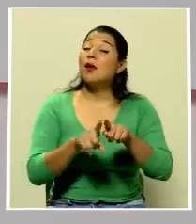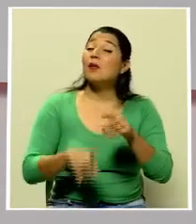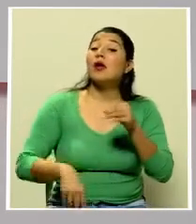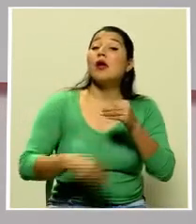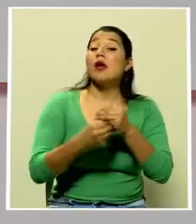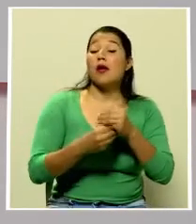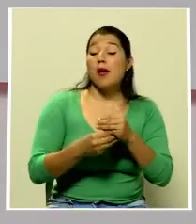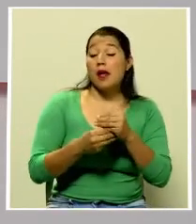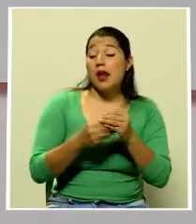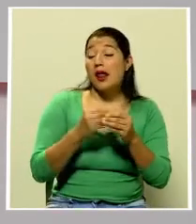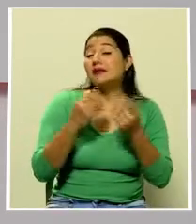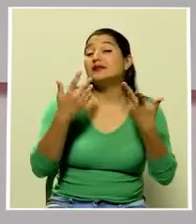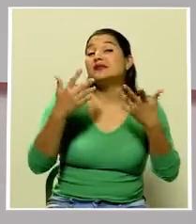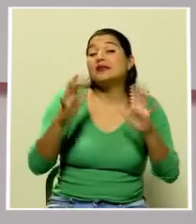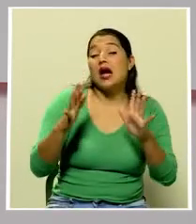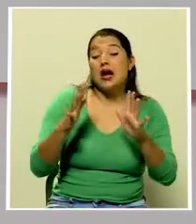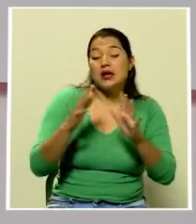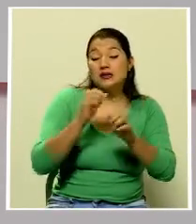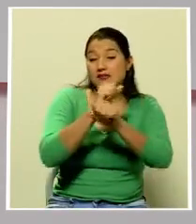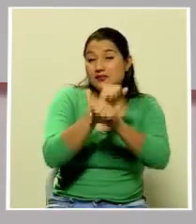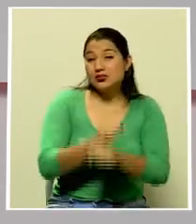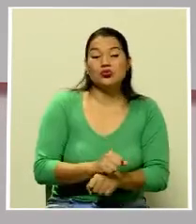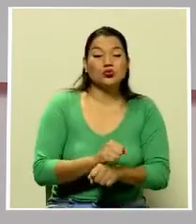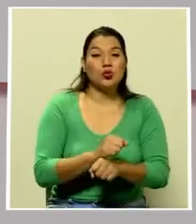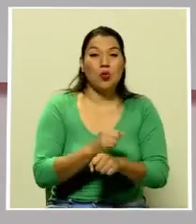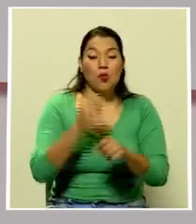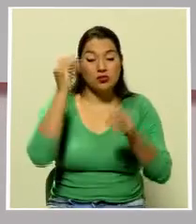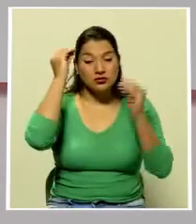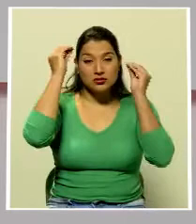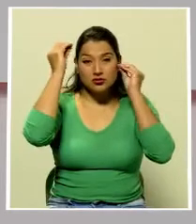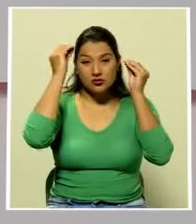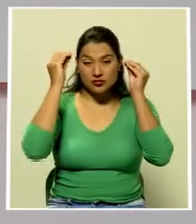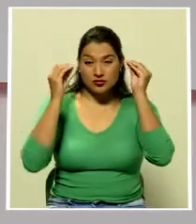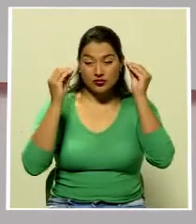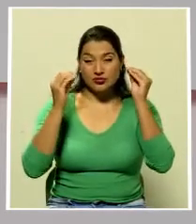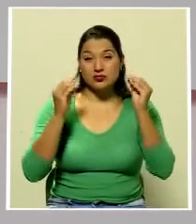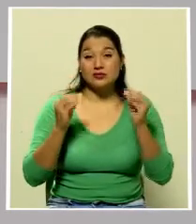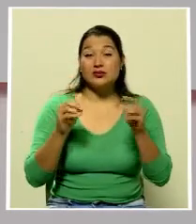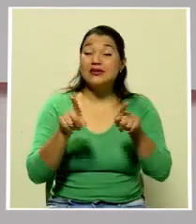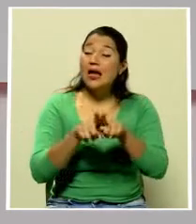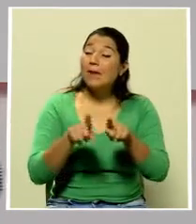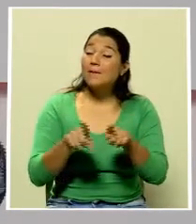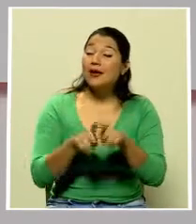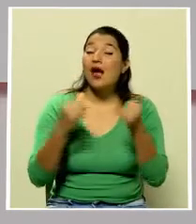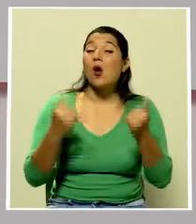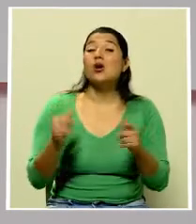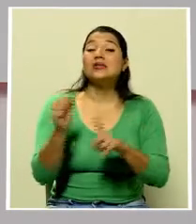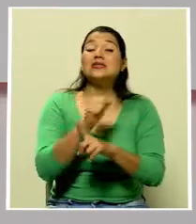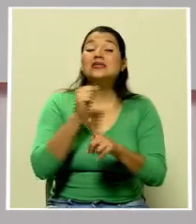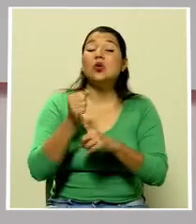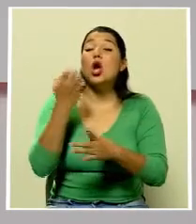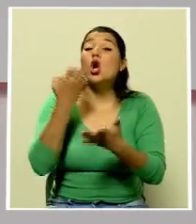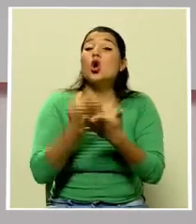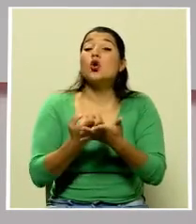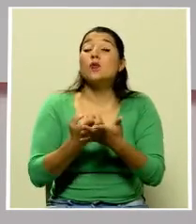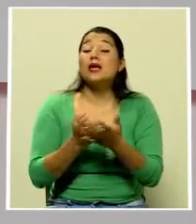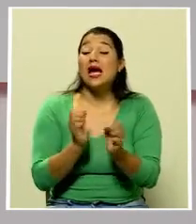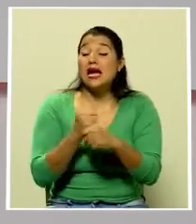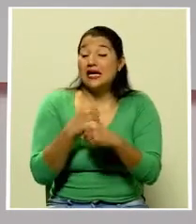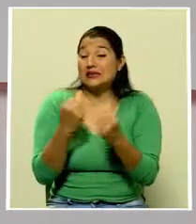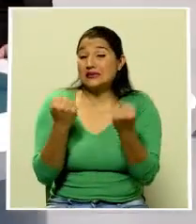tradicionales presiones, a las tradicionales presiones del poder, se suma una coyuntura económica que ha estrujado